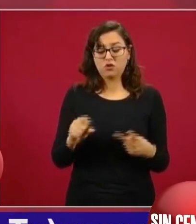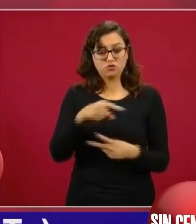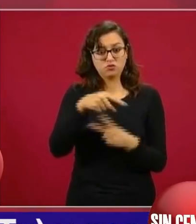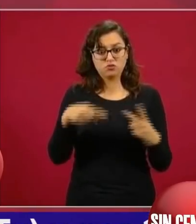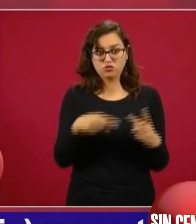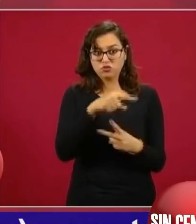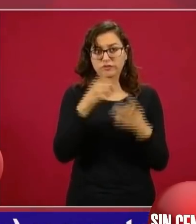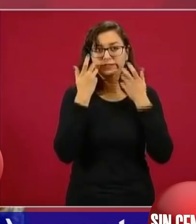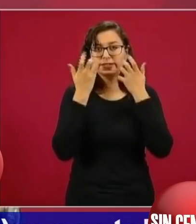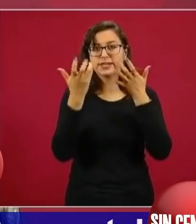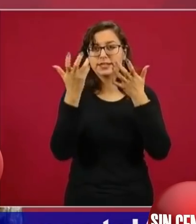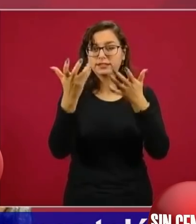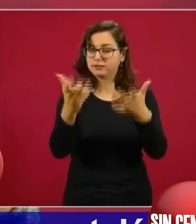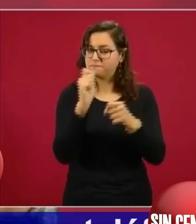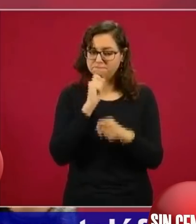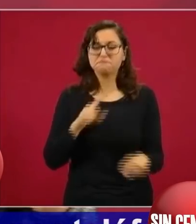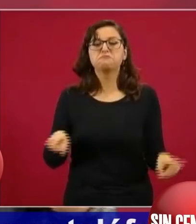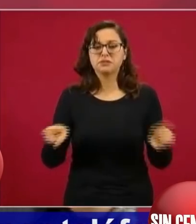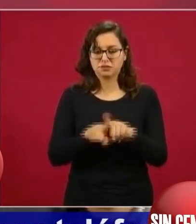Entonces